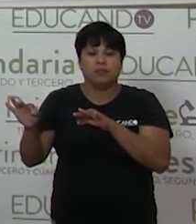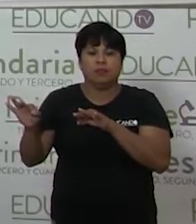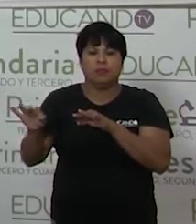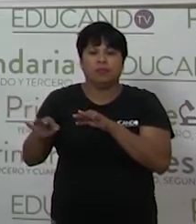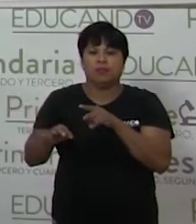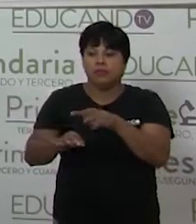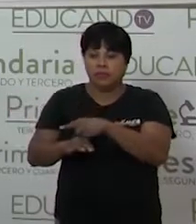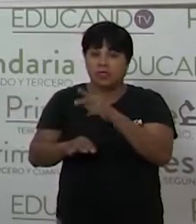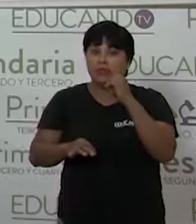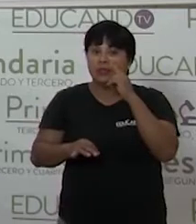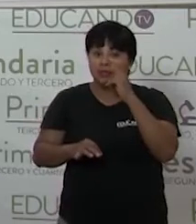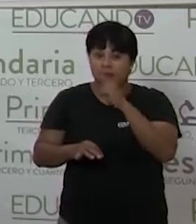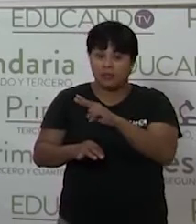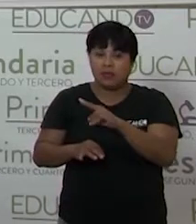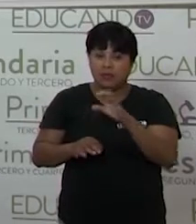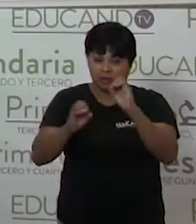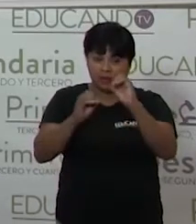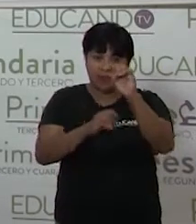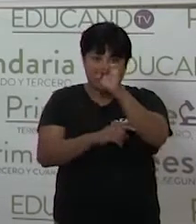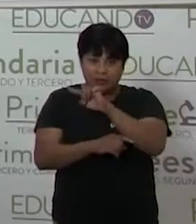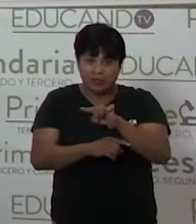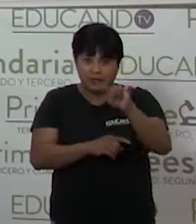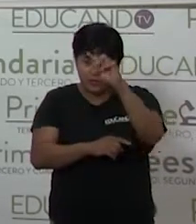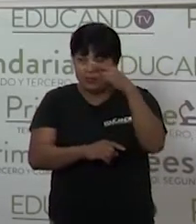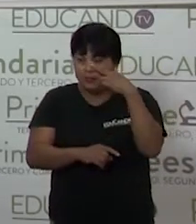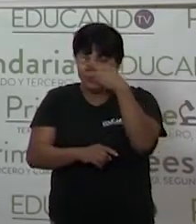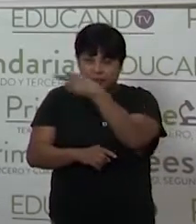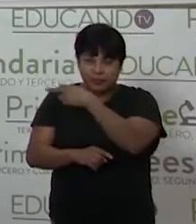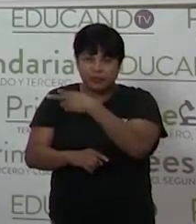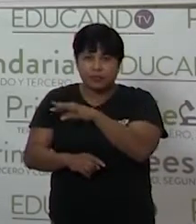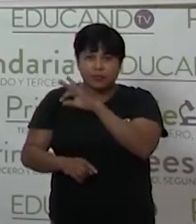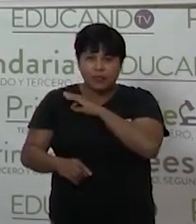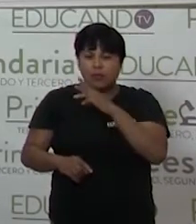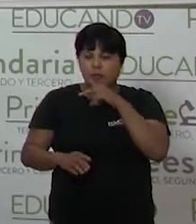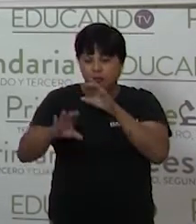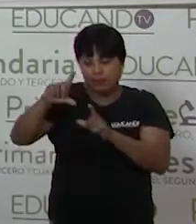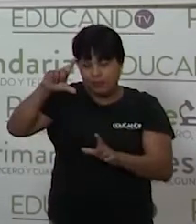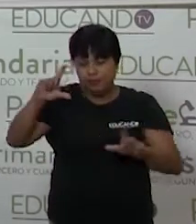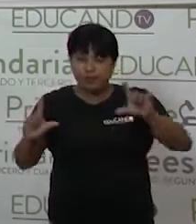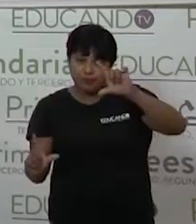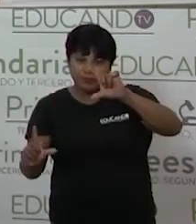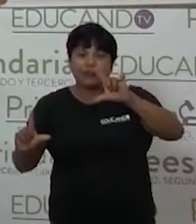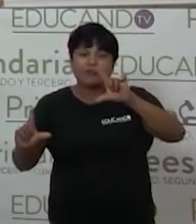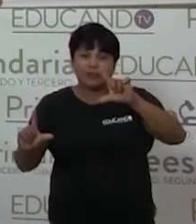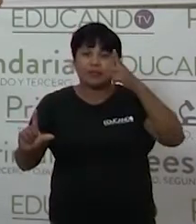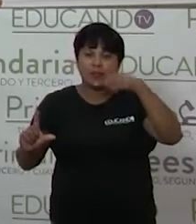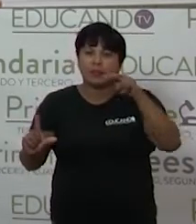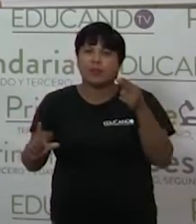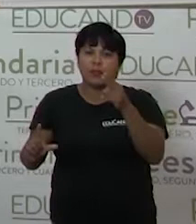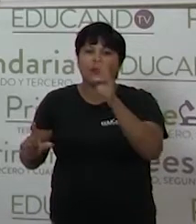se nota el título puedo voltearlo así para que esté